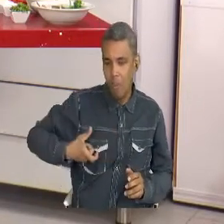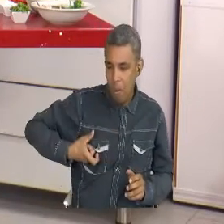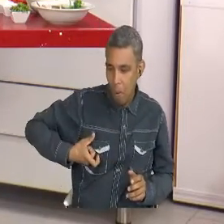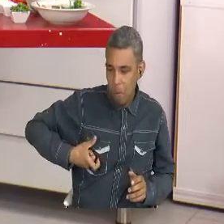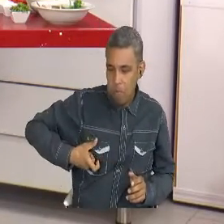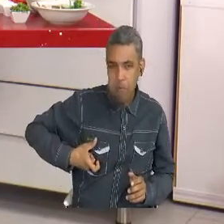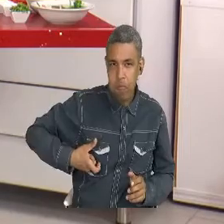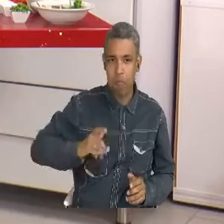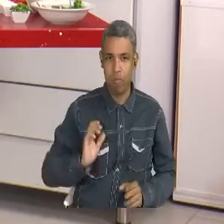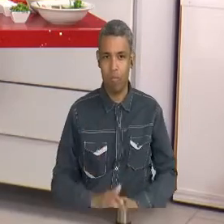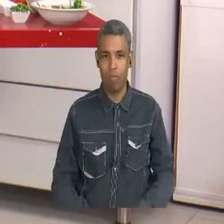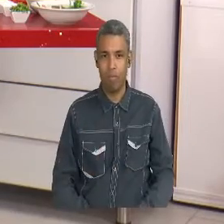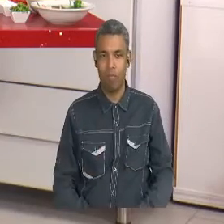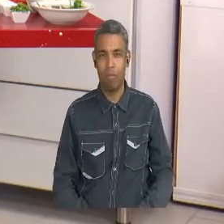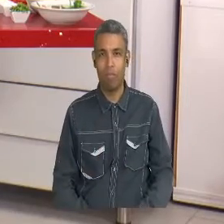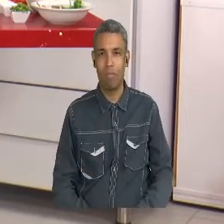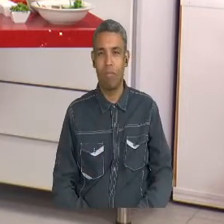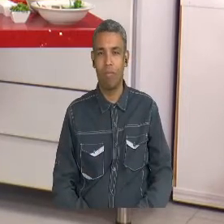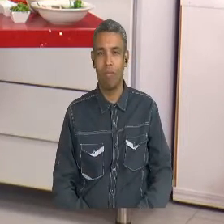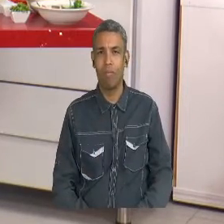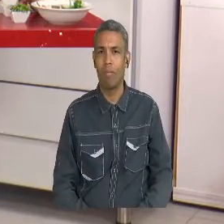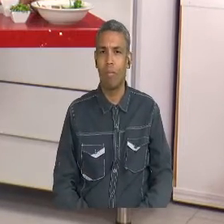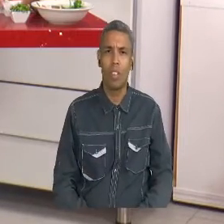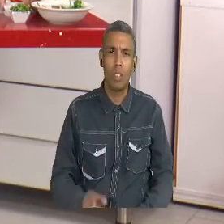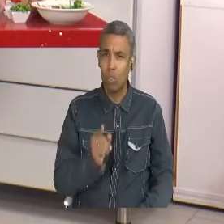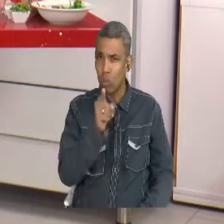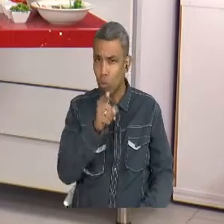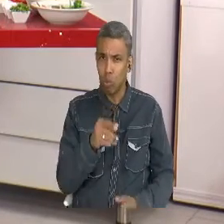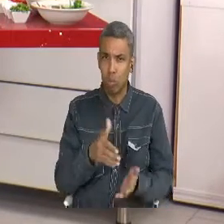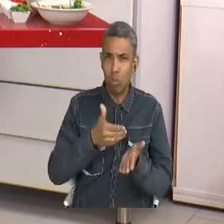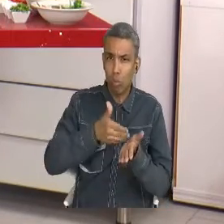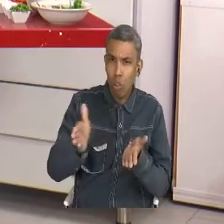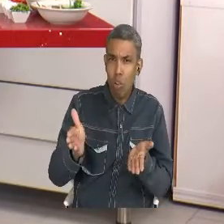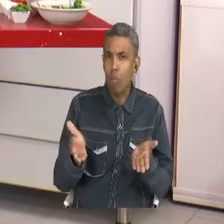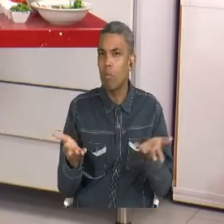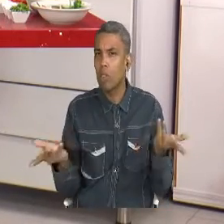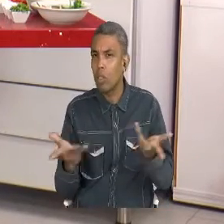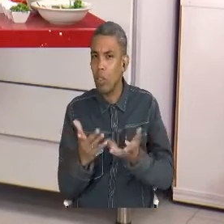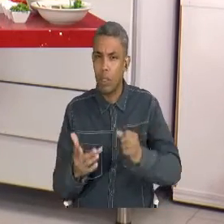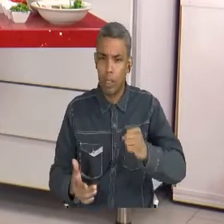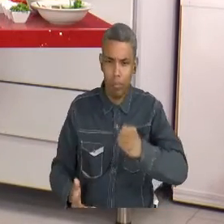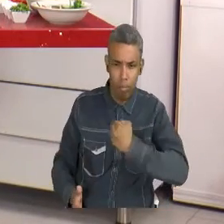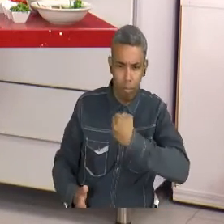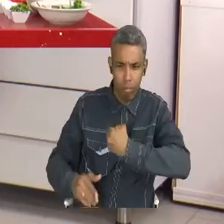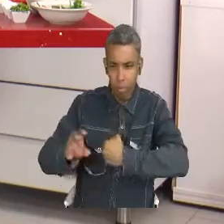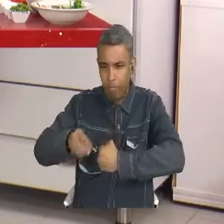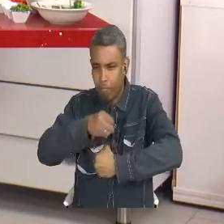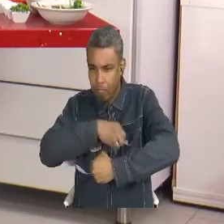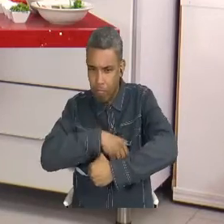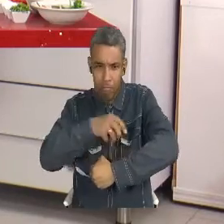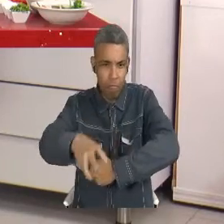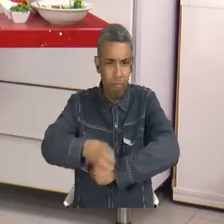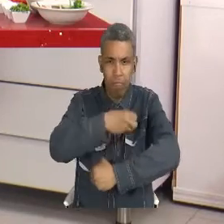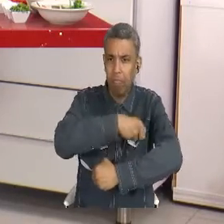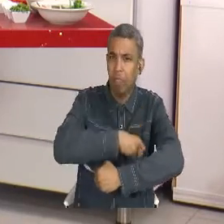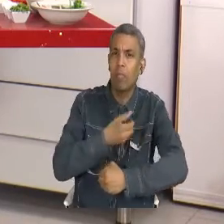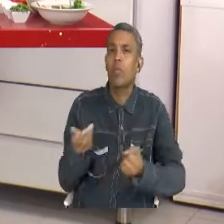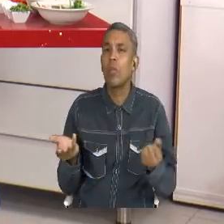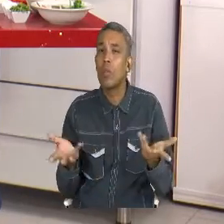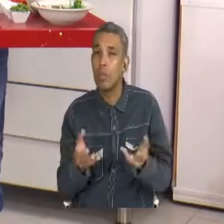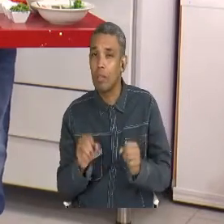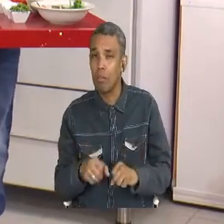quiero hacerte una invitación. No sé dónde hagas tú las compras de tu hogar en cuanto a tu cocina, ¿sí? Pero yo quiero invitarte para que vayas y